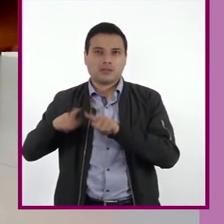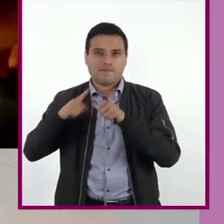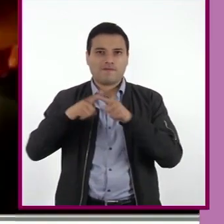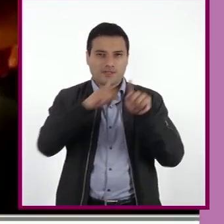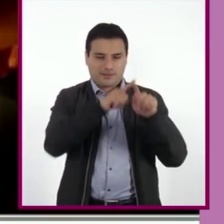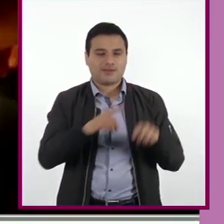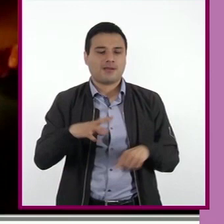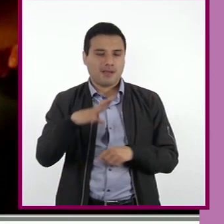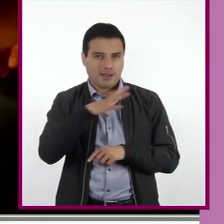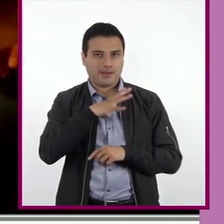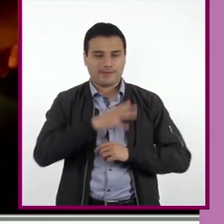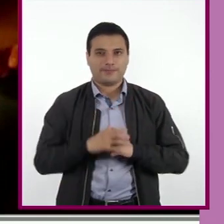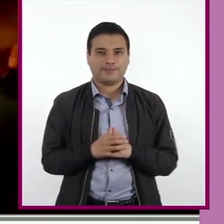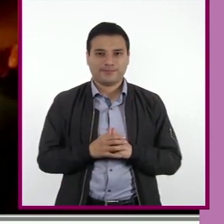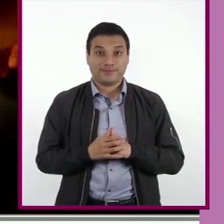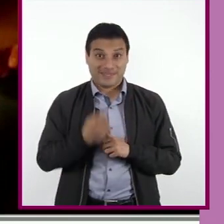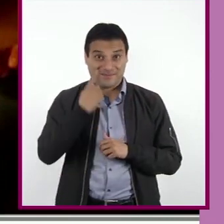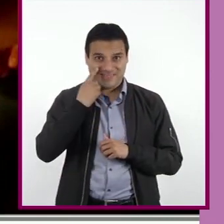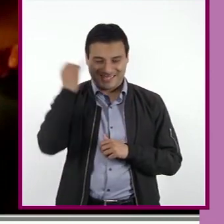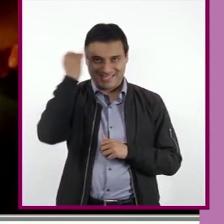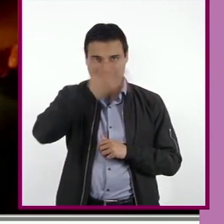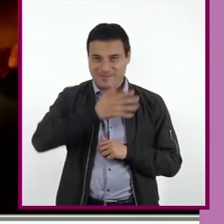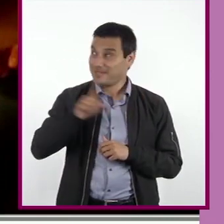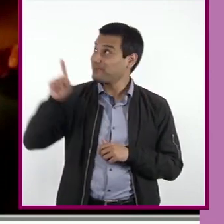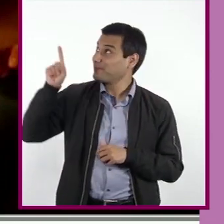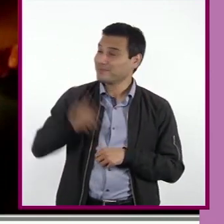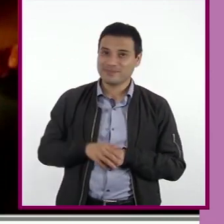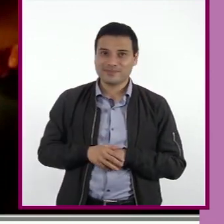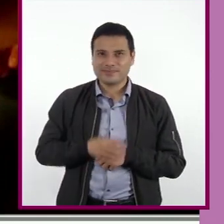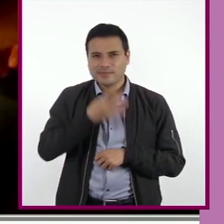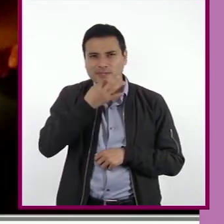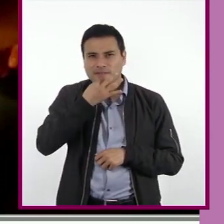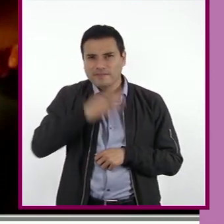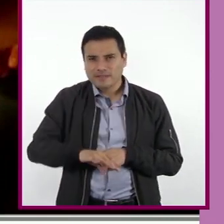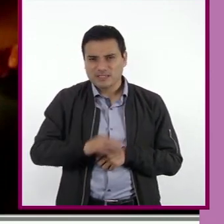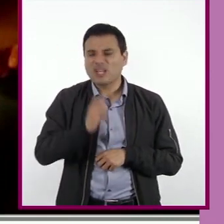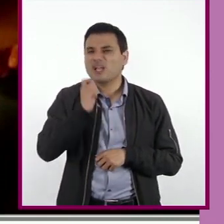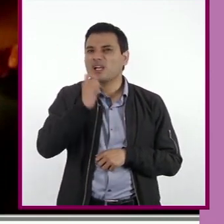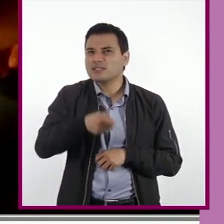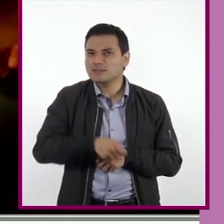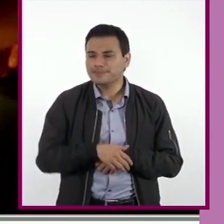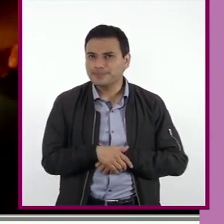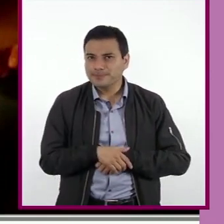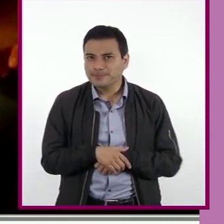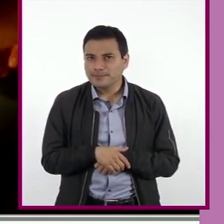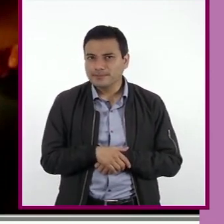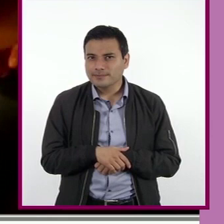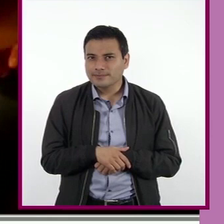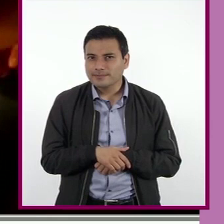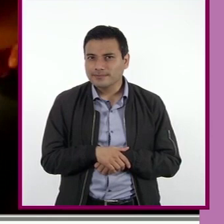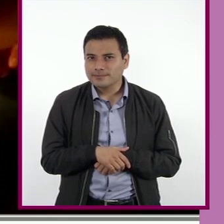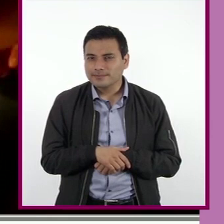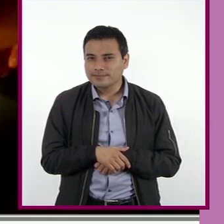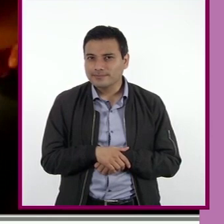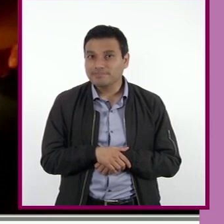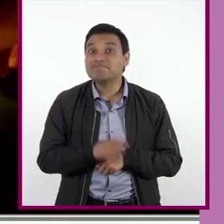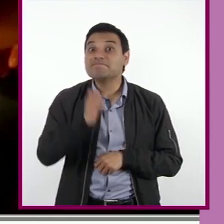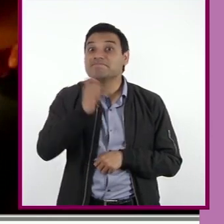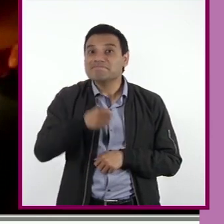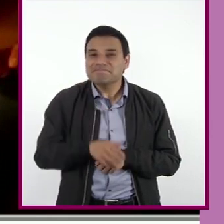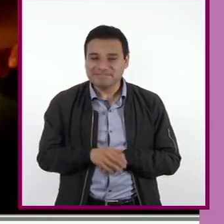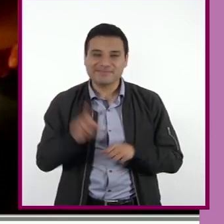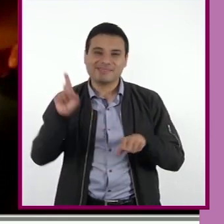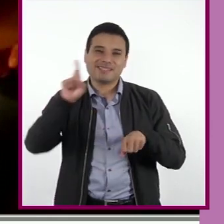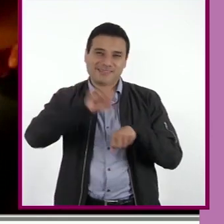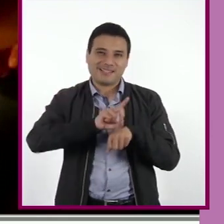tradiciones. Observen la imagen. ¿De qué festividad se trata? Sí, se festeja el Día de